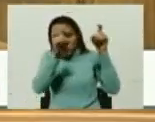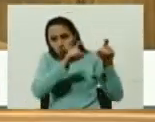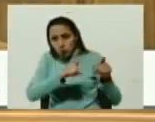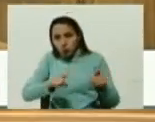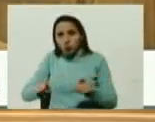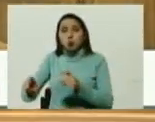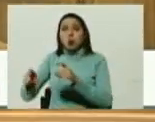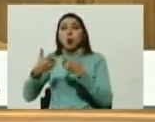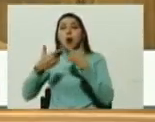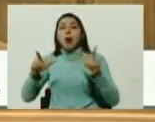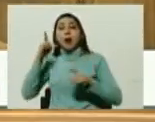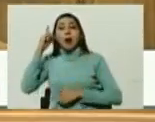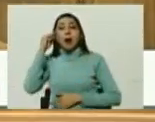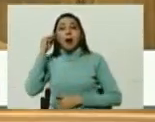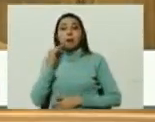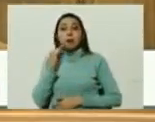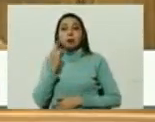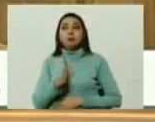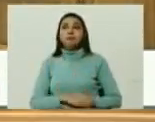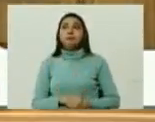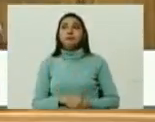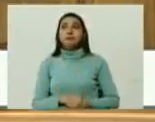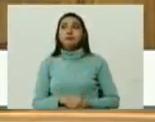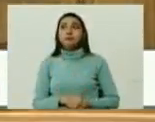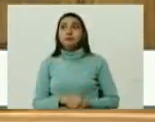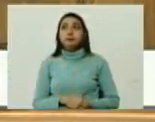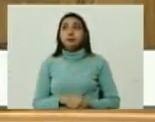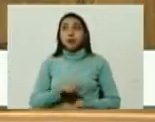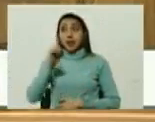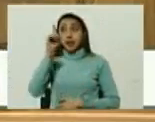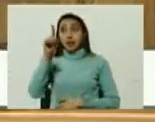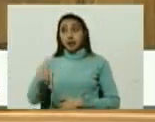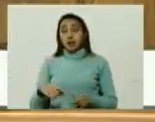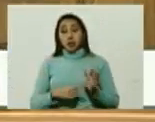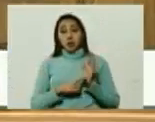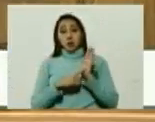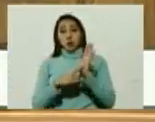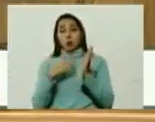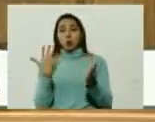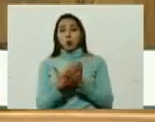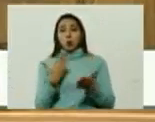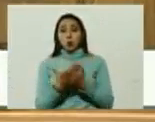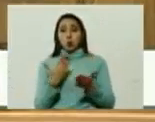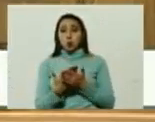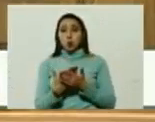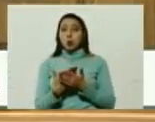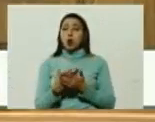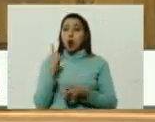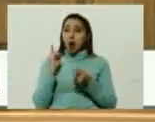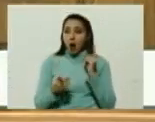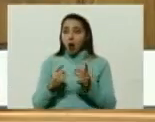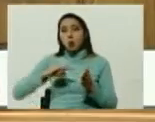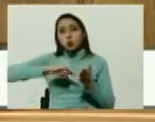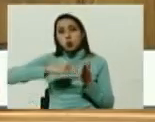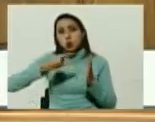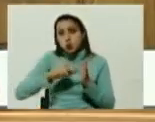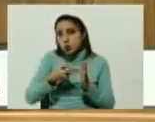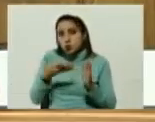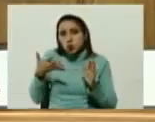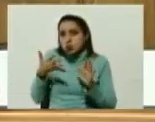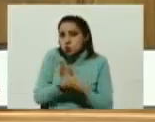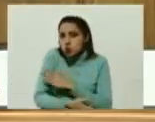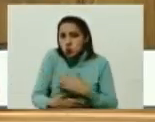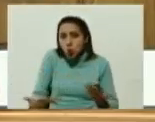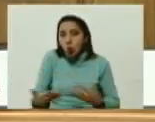libertador asimismo también ampliamos en esta propuesta algunos conceptos de lo que significan